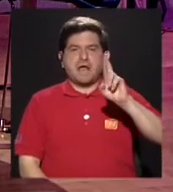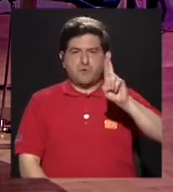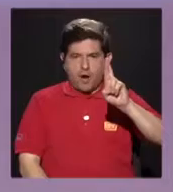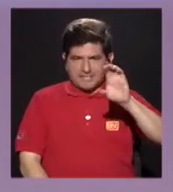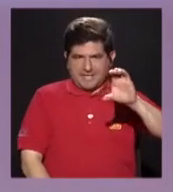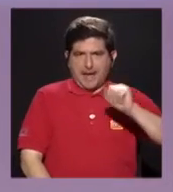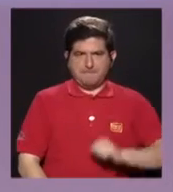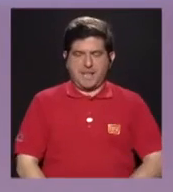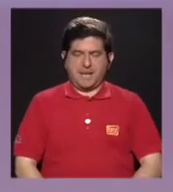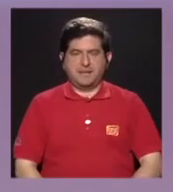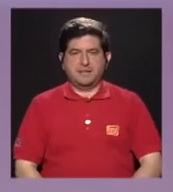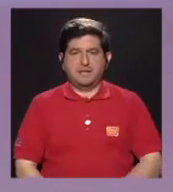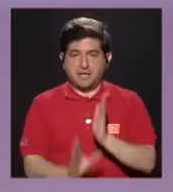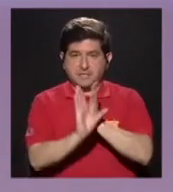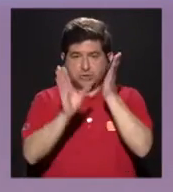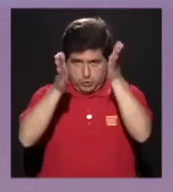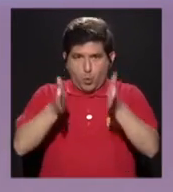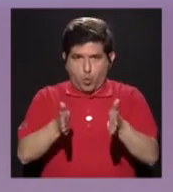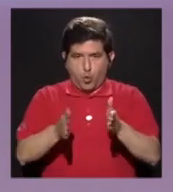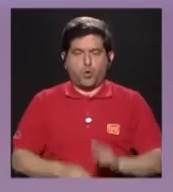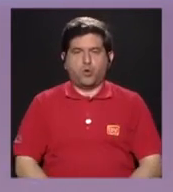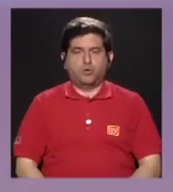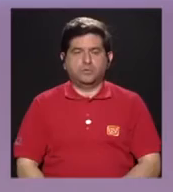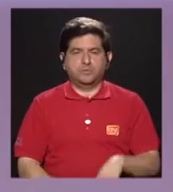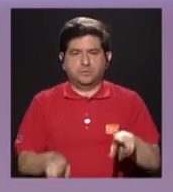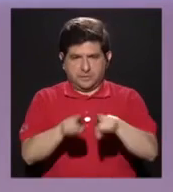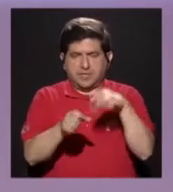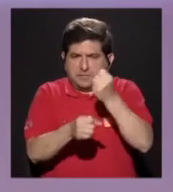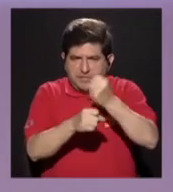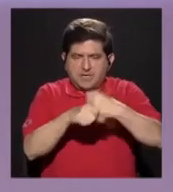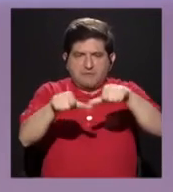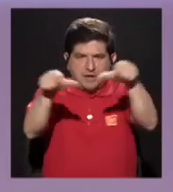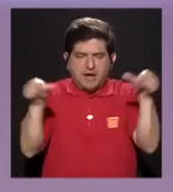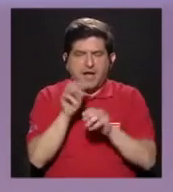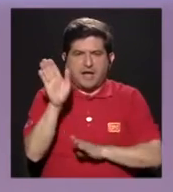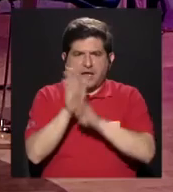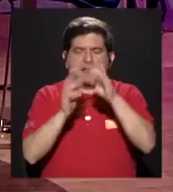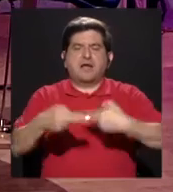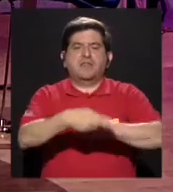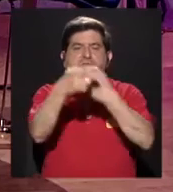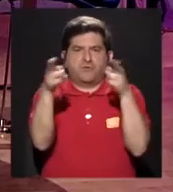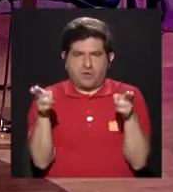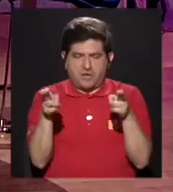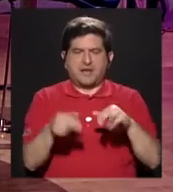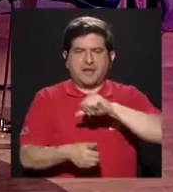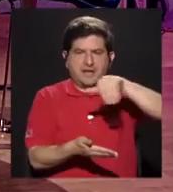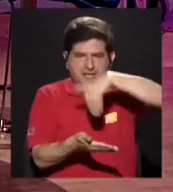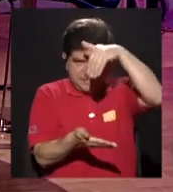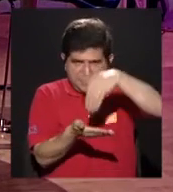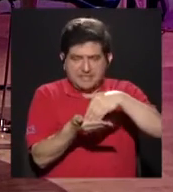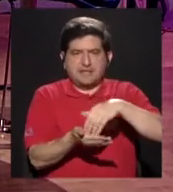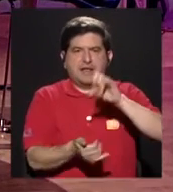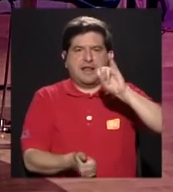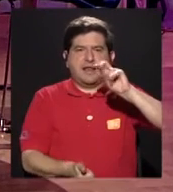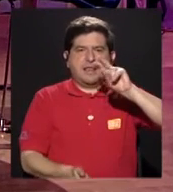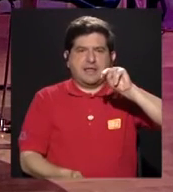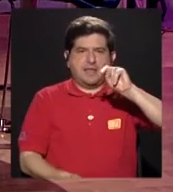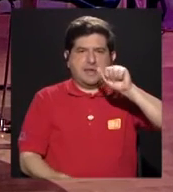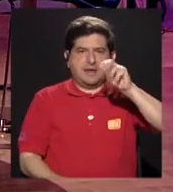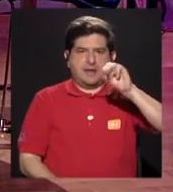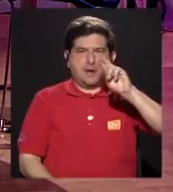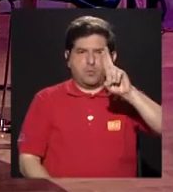campbell quien es psicólogo y además trabaja en el área de desarrollo regional central del inamu gracias